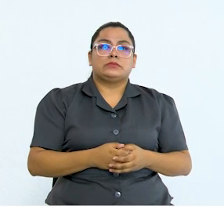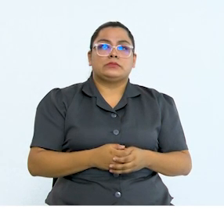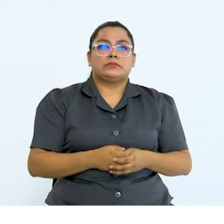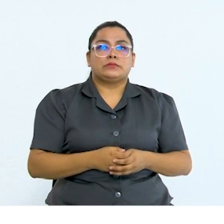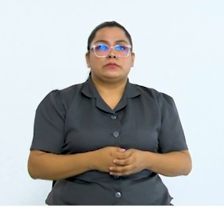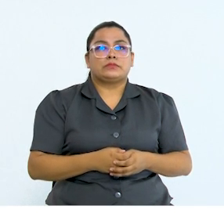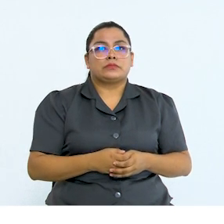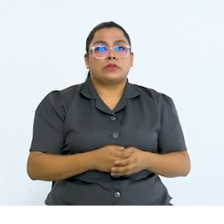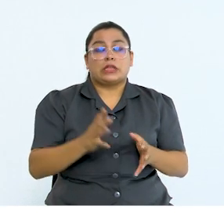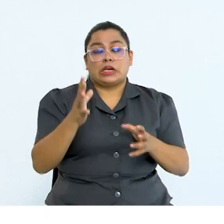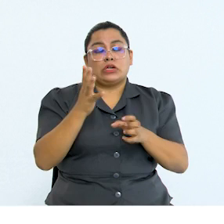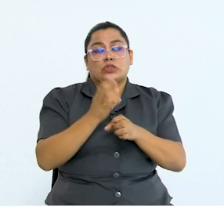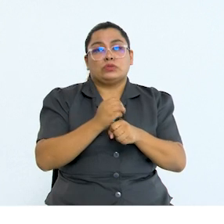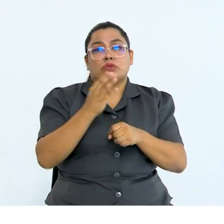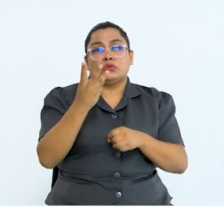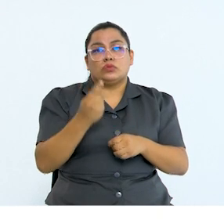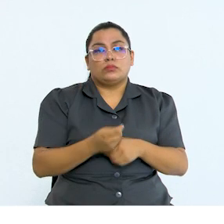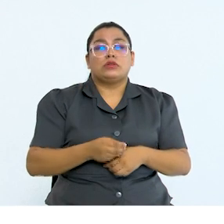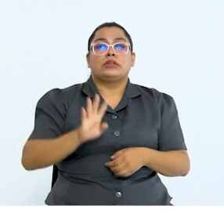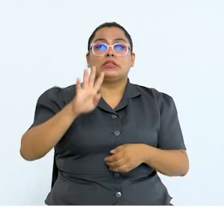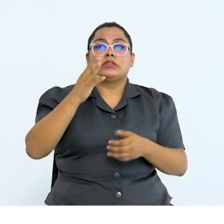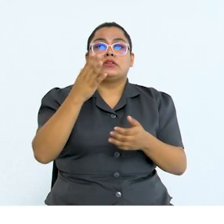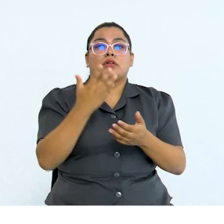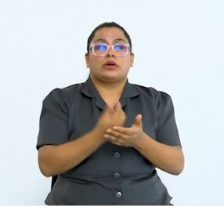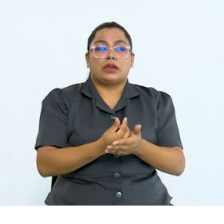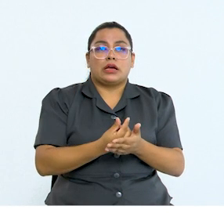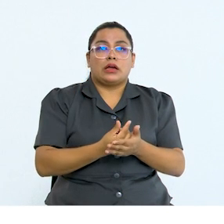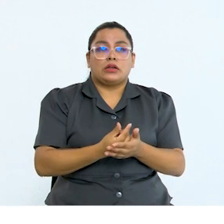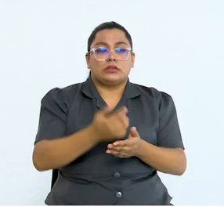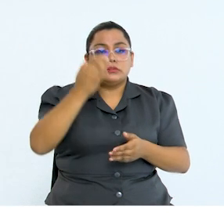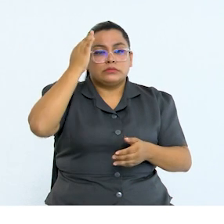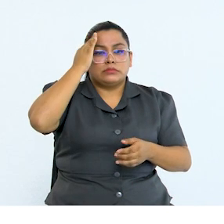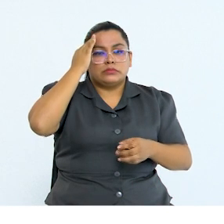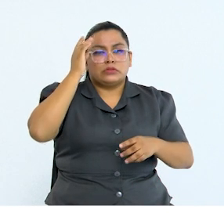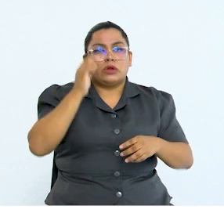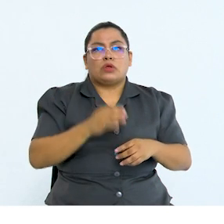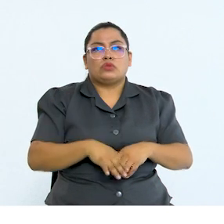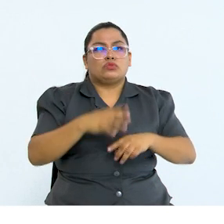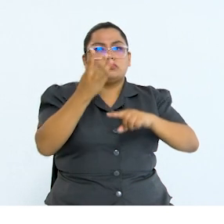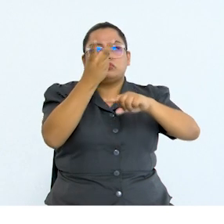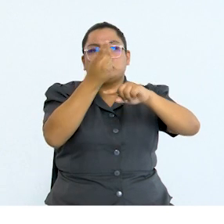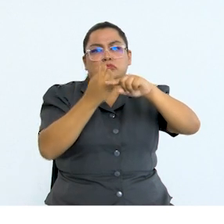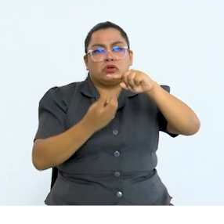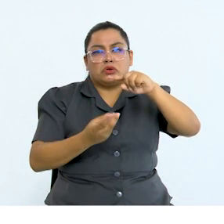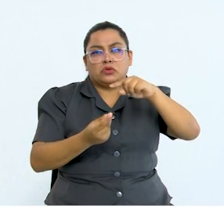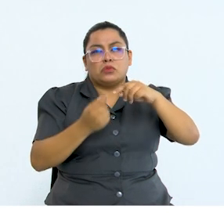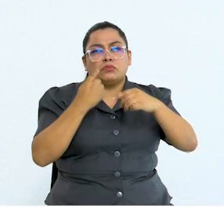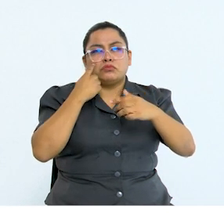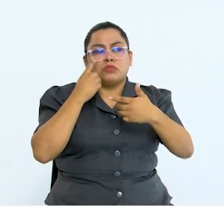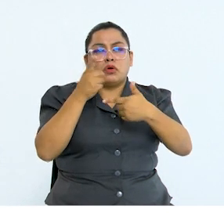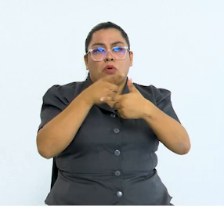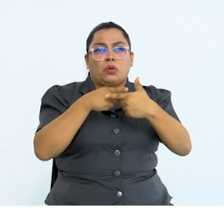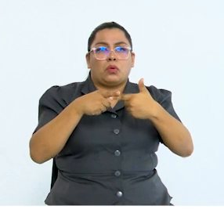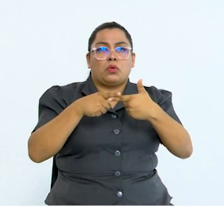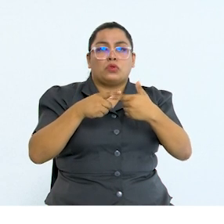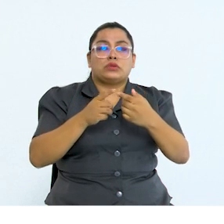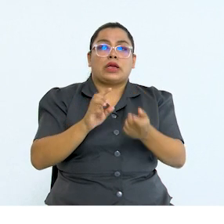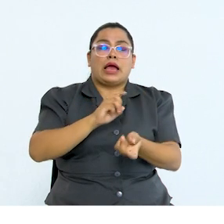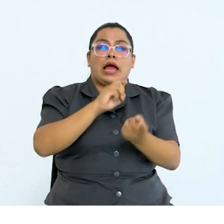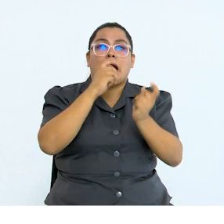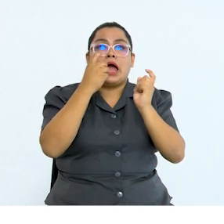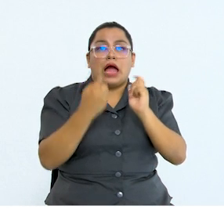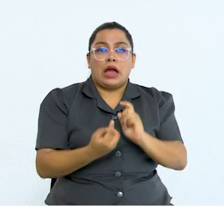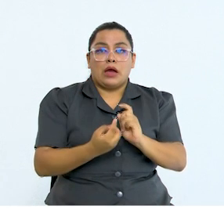En quinto grado se conocen las fracciones equivalentes y se ve la fracción como división. Además, se hace la conversión de fracción